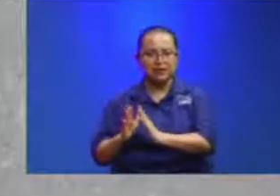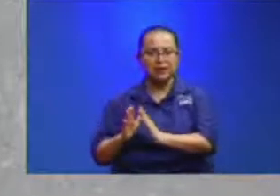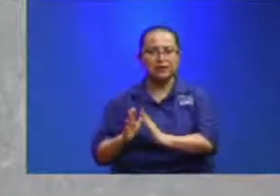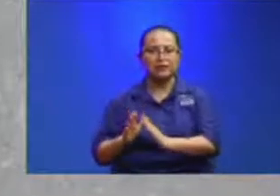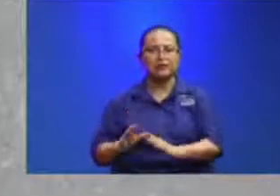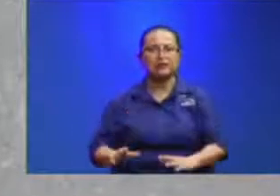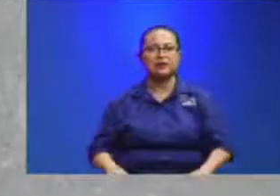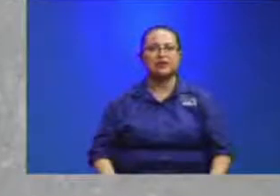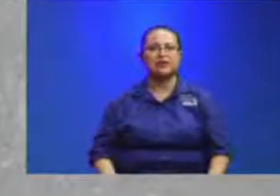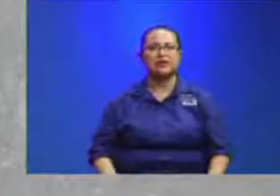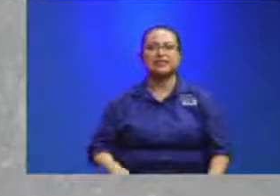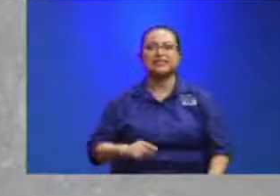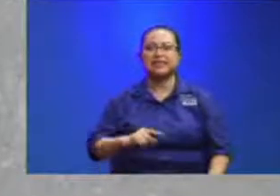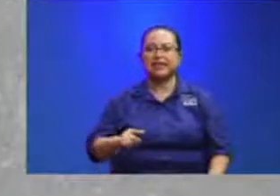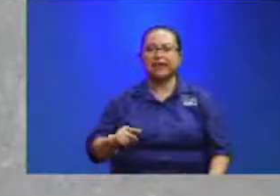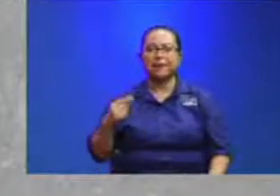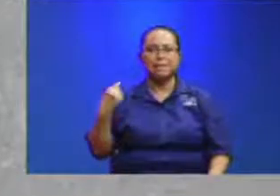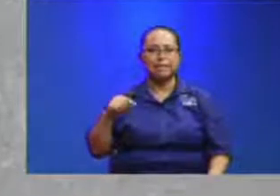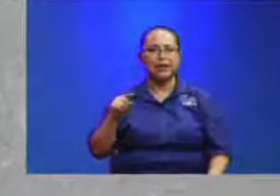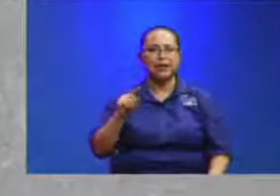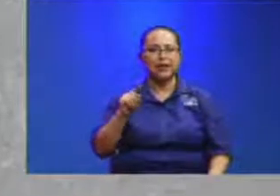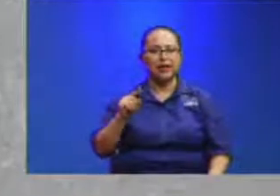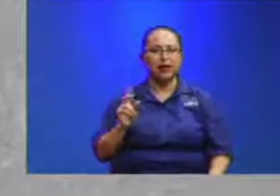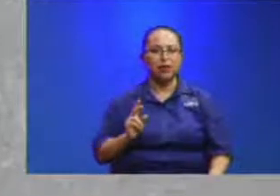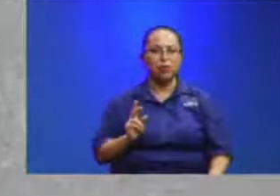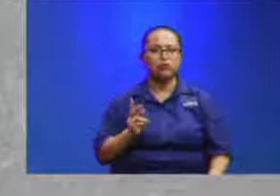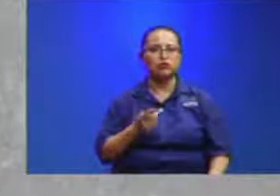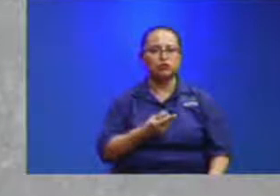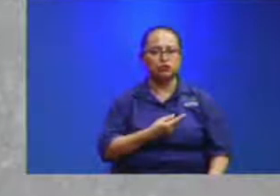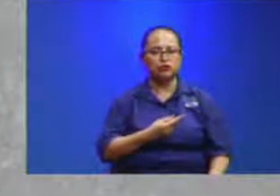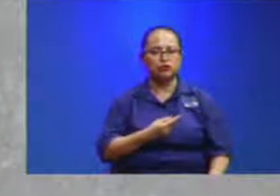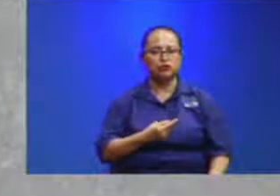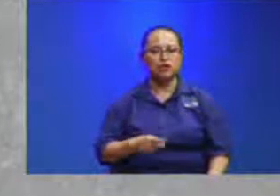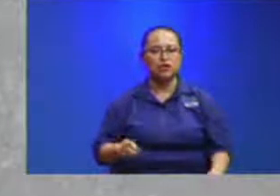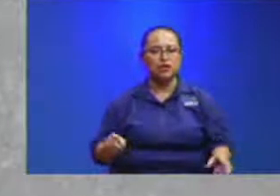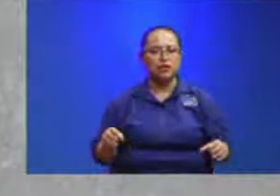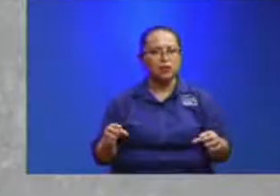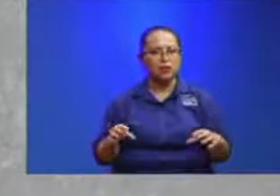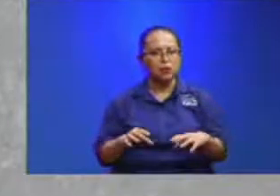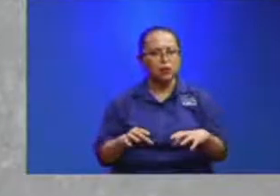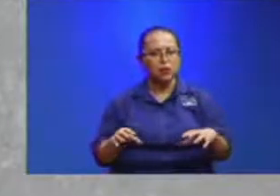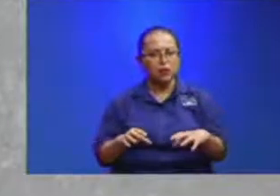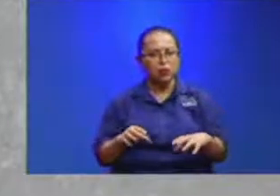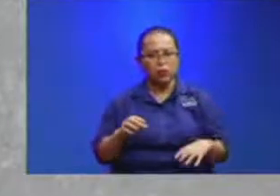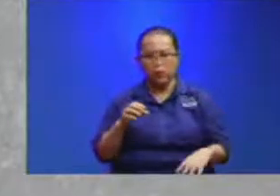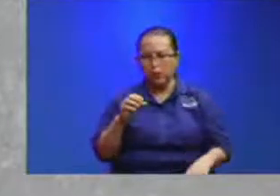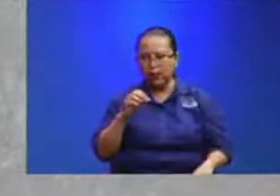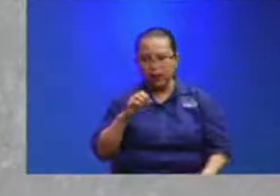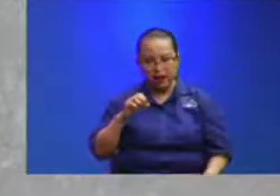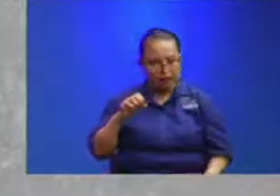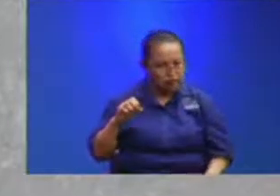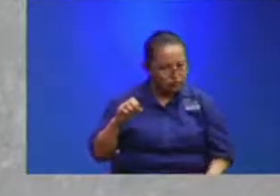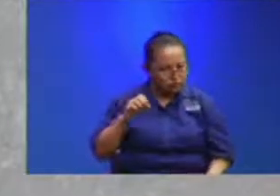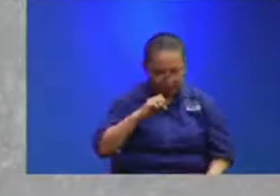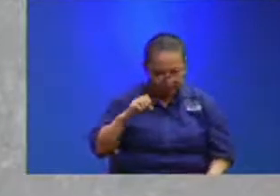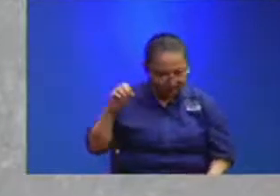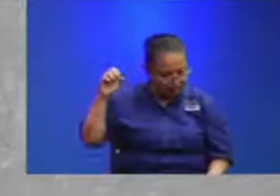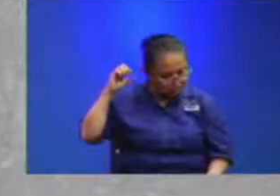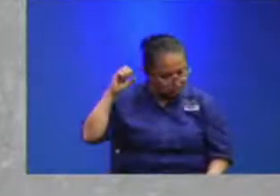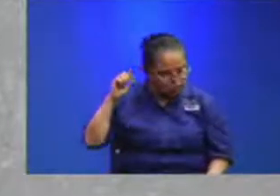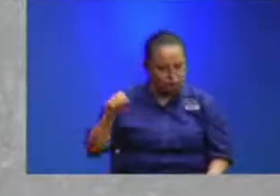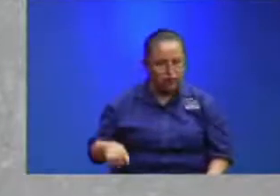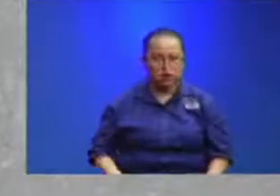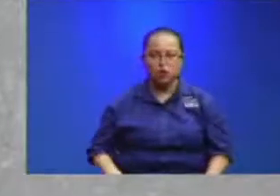sino que serán para vosotros como una trampa como un lazo y una